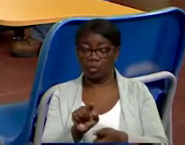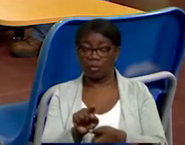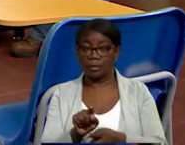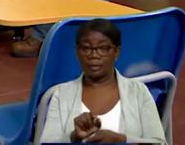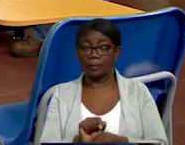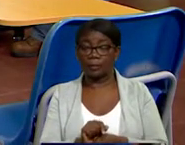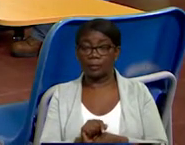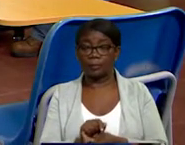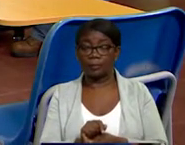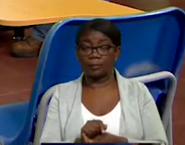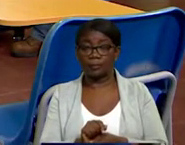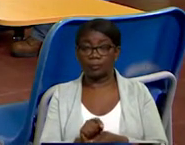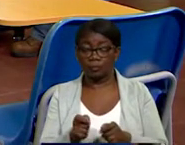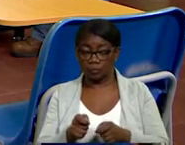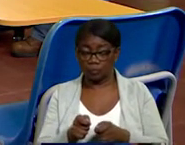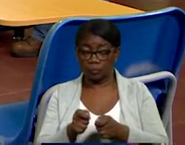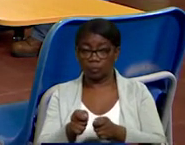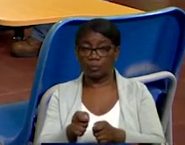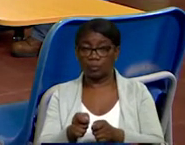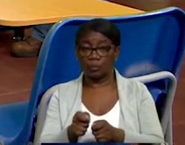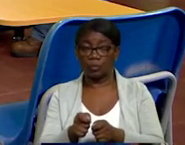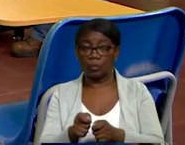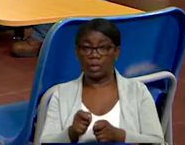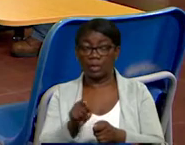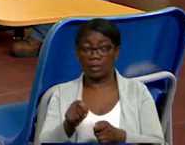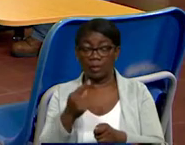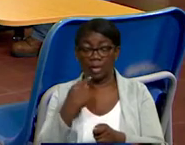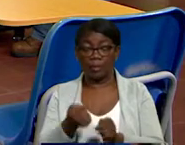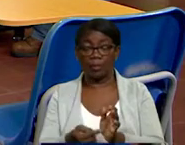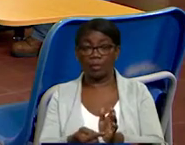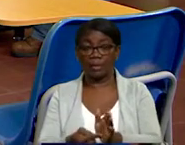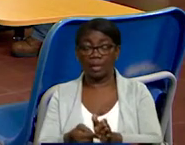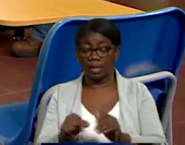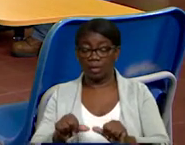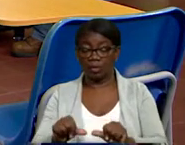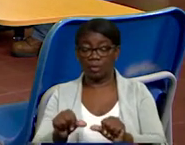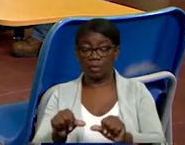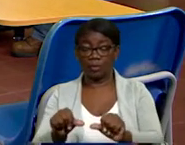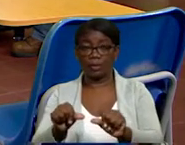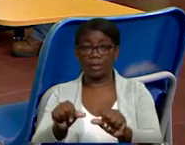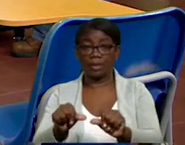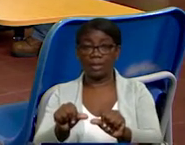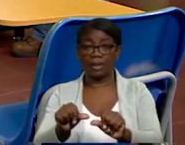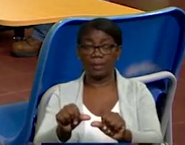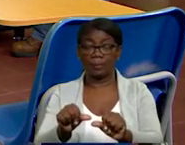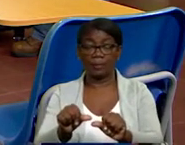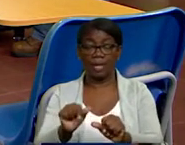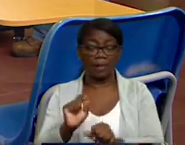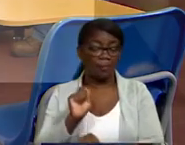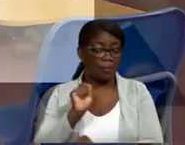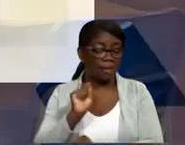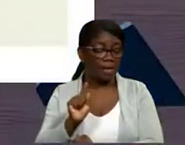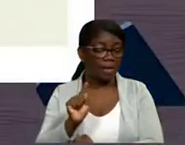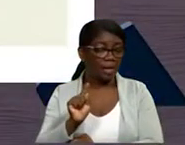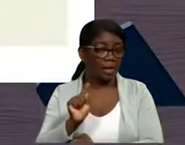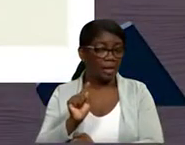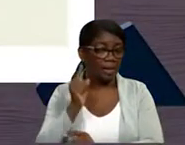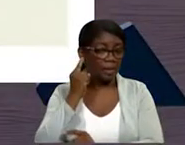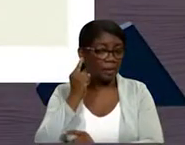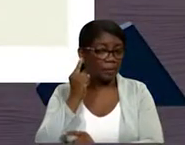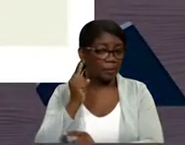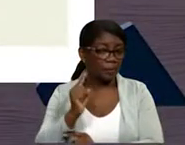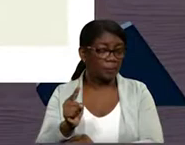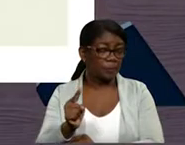si medimos ambos terminales, debe mostrar continuidad, o sea, debe pitar, ¿verdad? Y si no